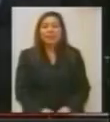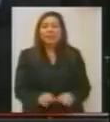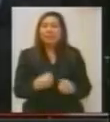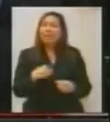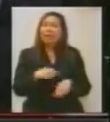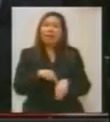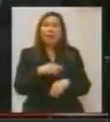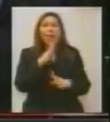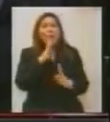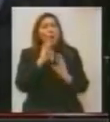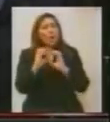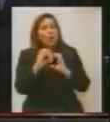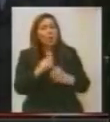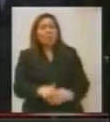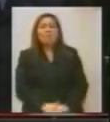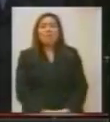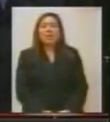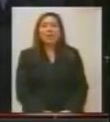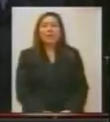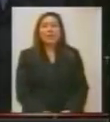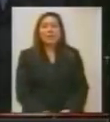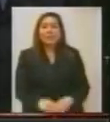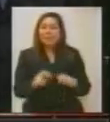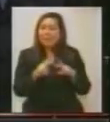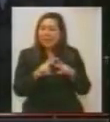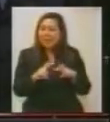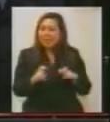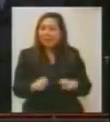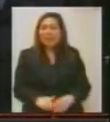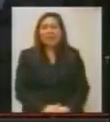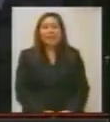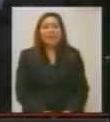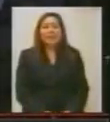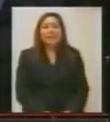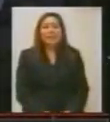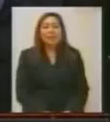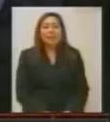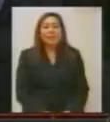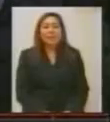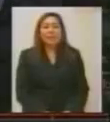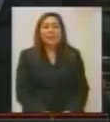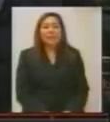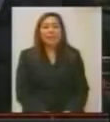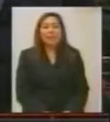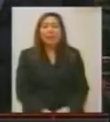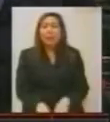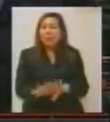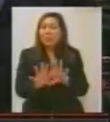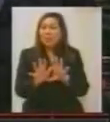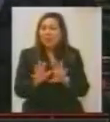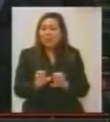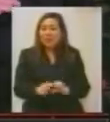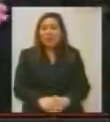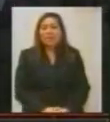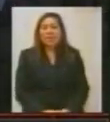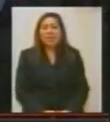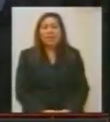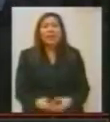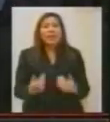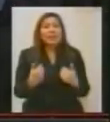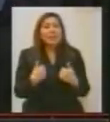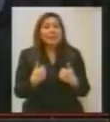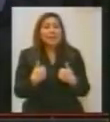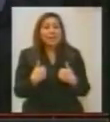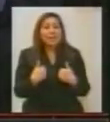una larguísima conversación, una conversación de análisis del contexto, una evaluación de lo que ha